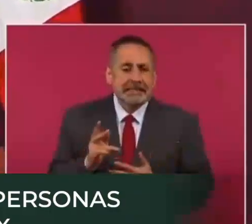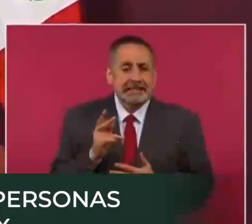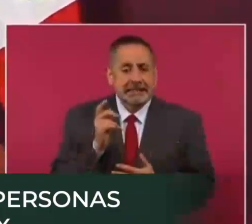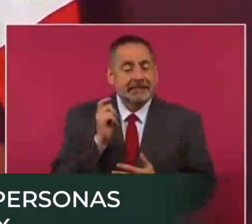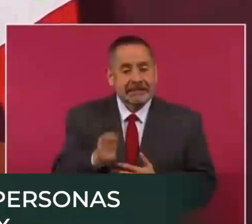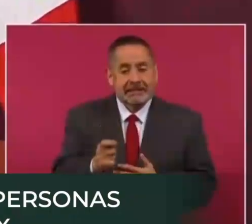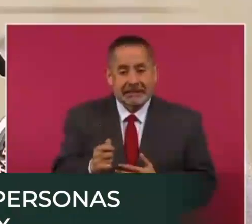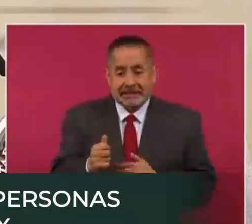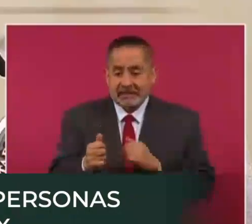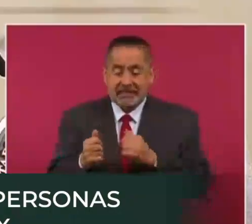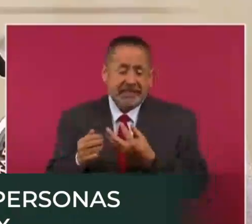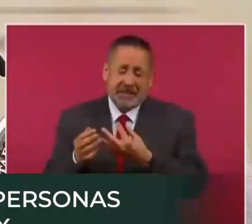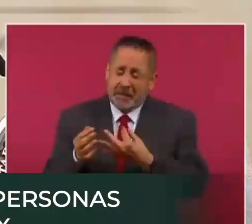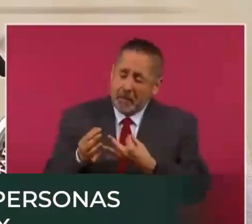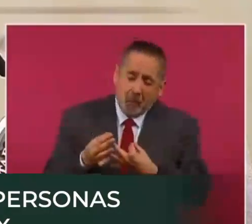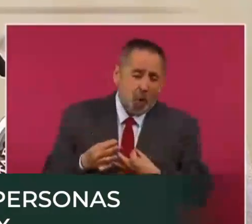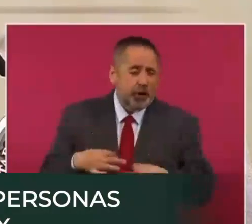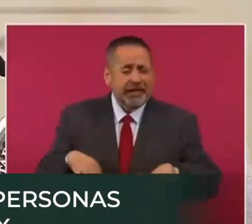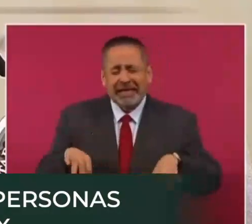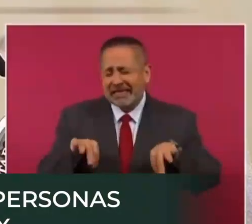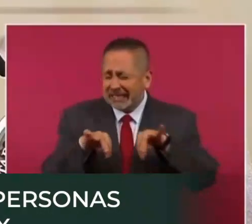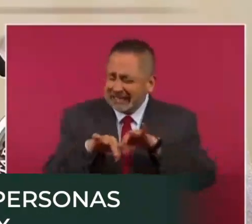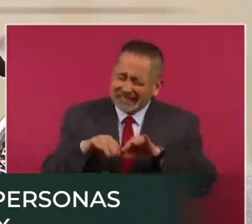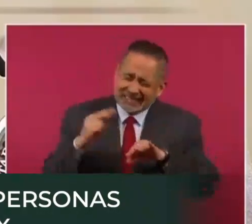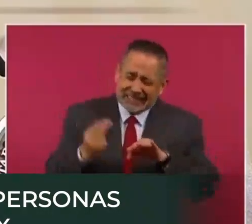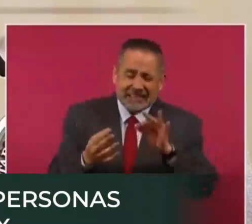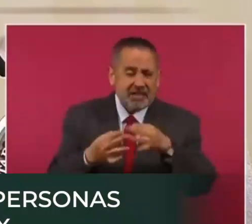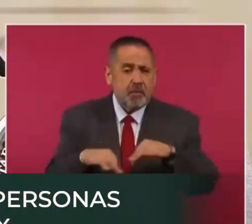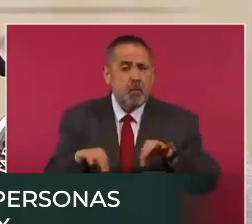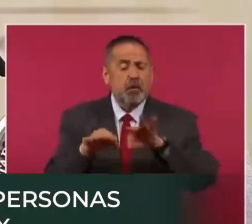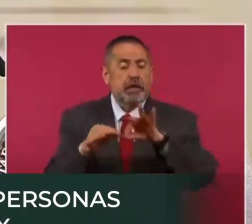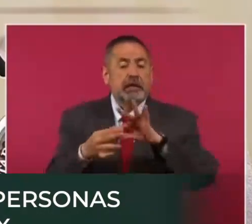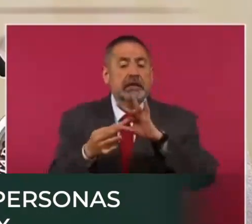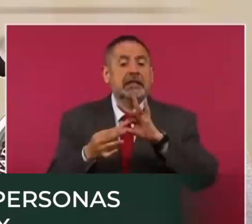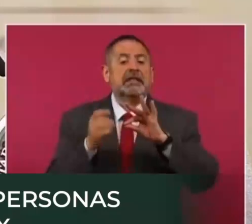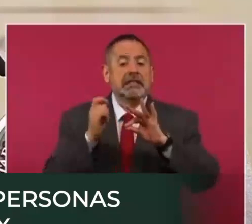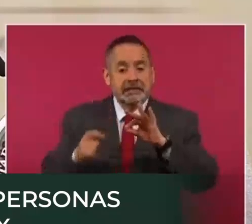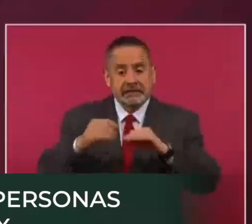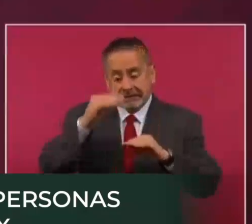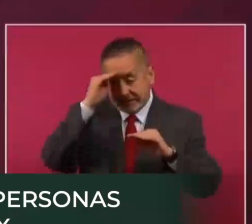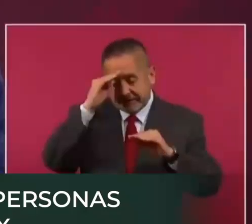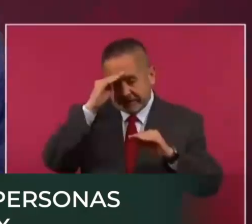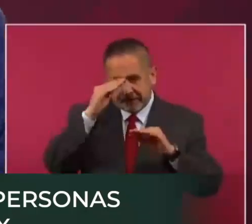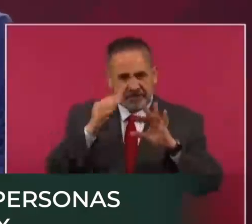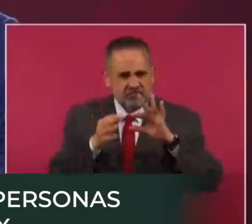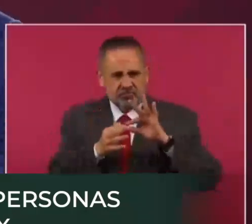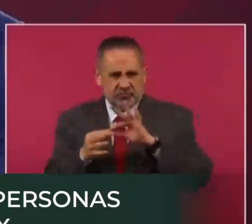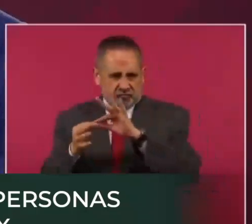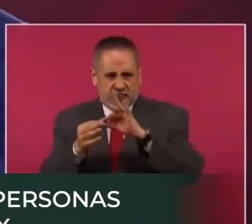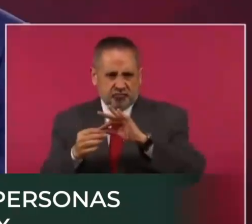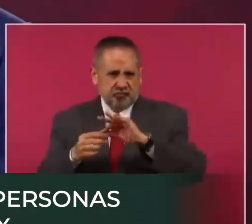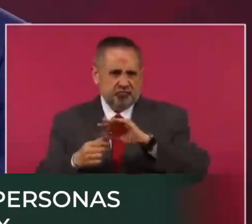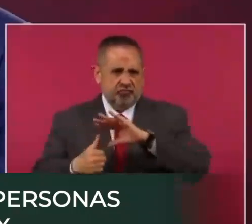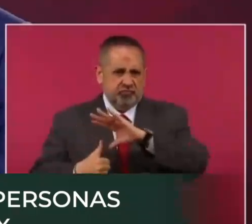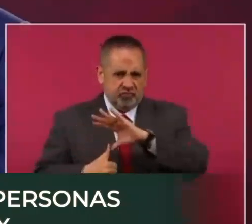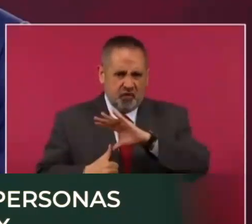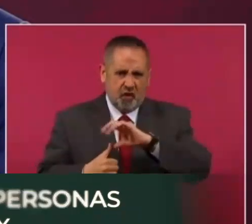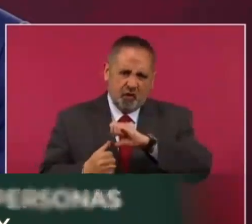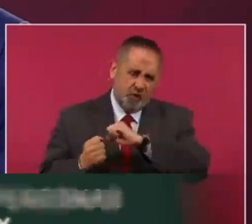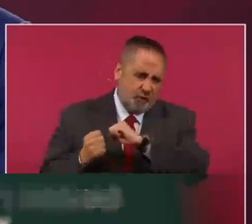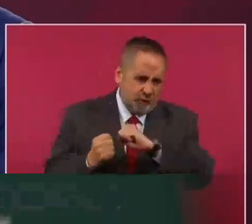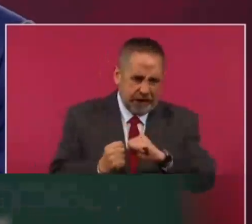la Sedesol para crear así el Organismo de Seguridad Alimentaria Mexicana, Segalmex, el cual fue puesto en marcha